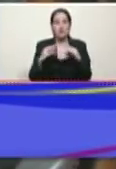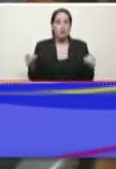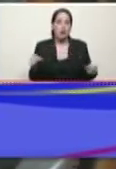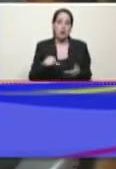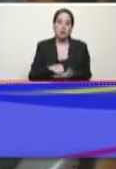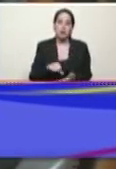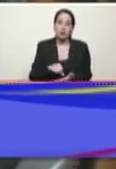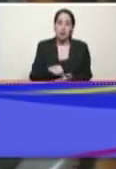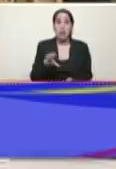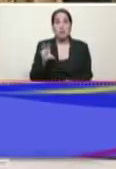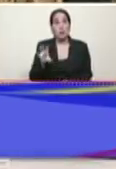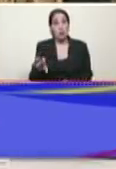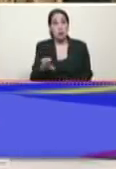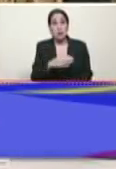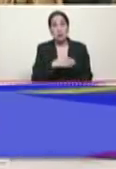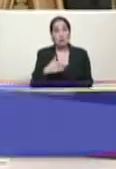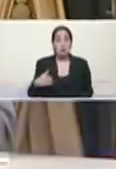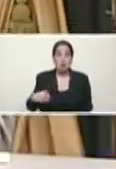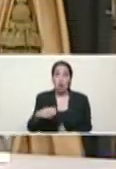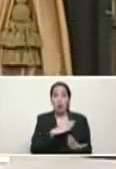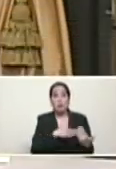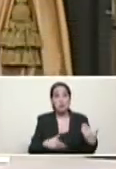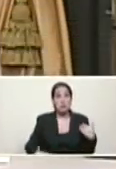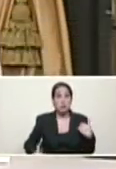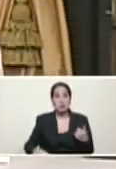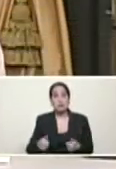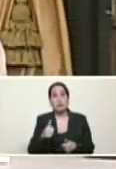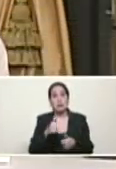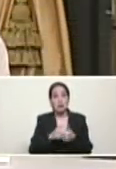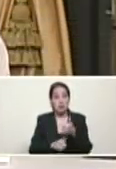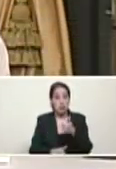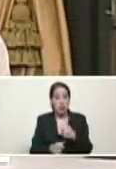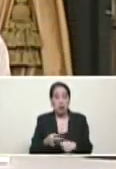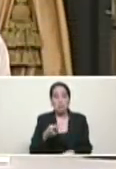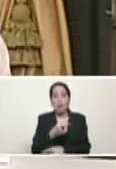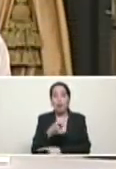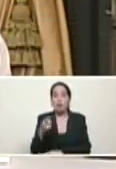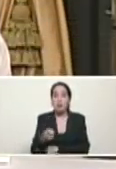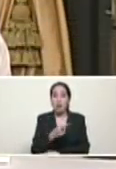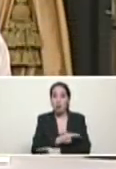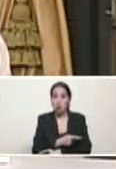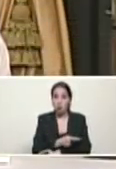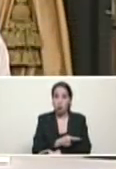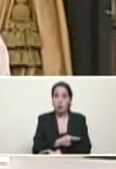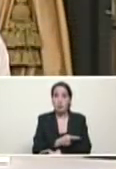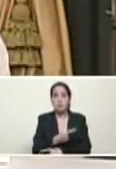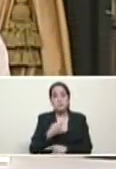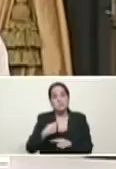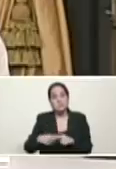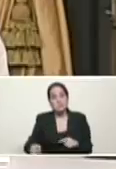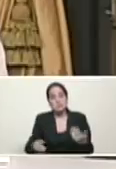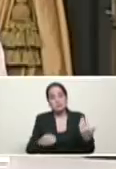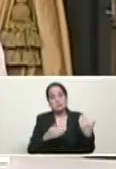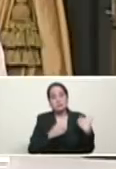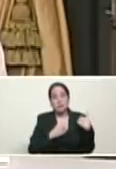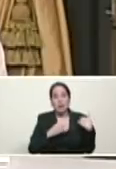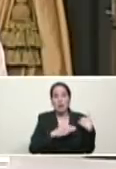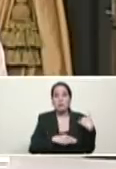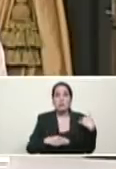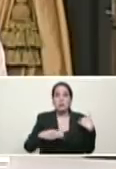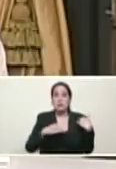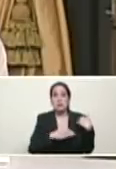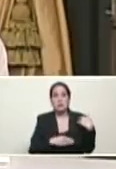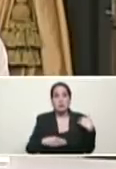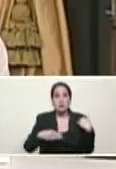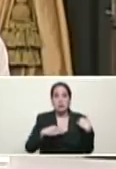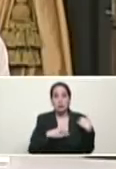país. Yo quisiera que nuestra vicepresidenta, que está al mando entre otras tareas de esta misión de